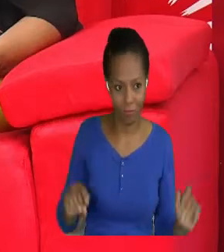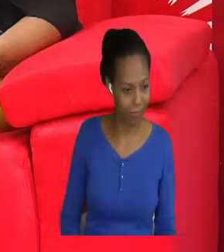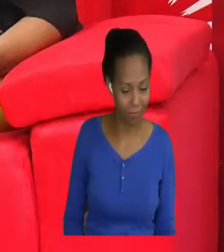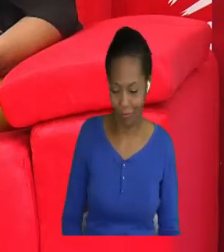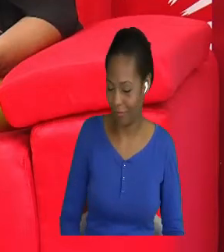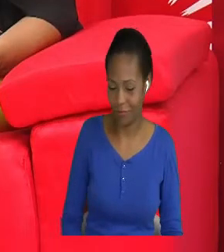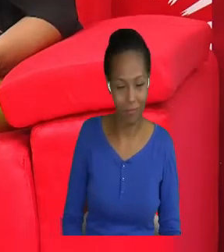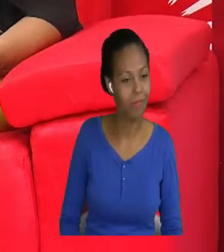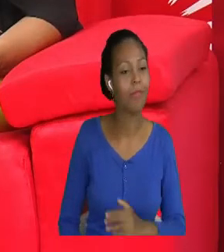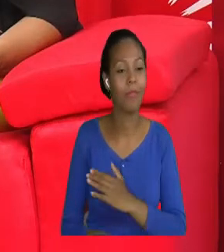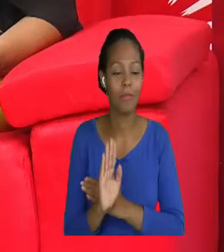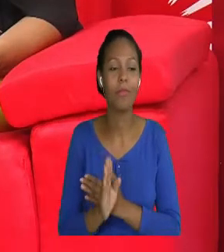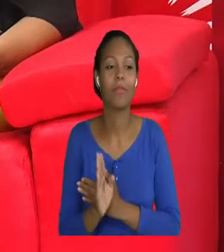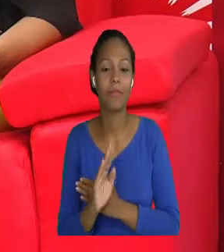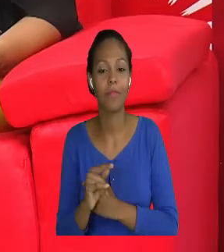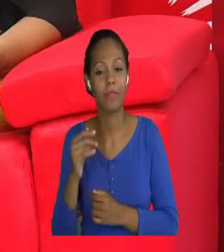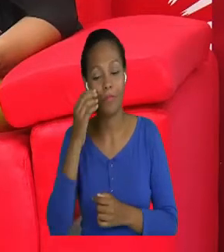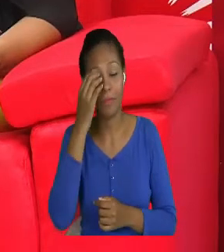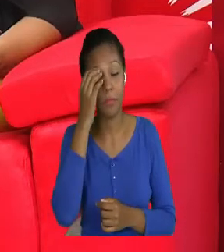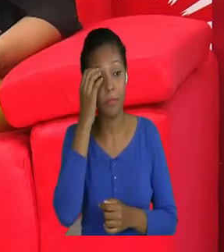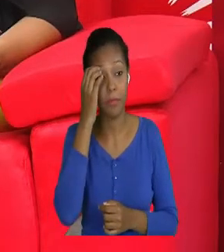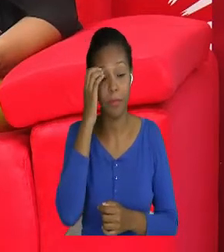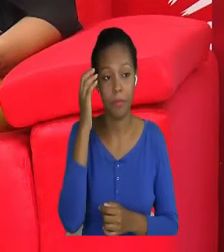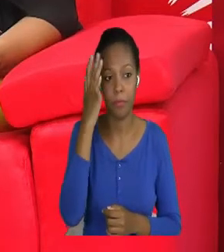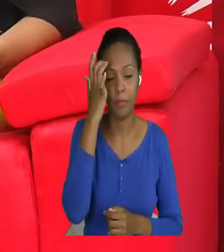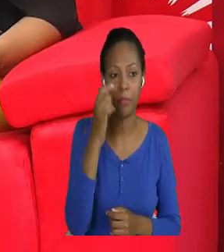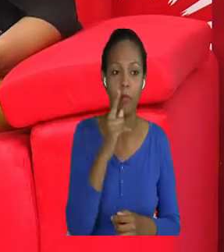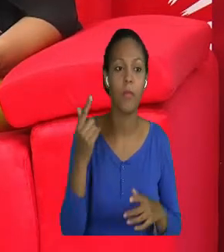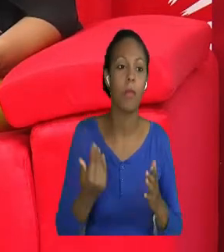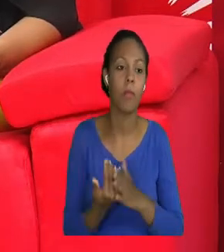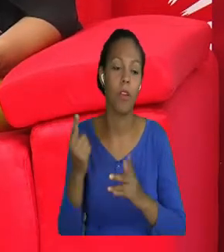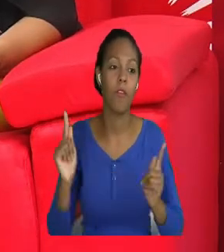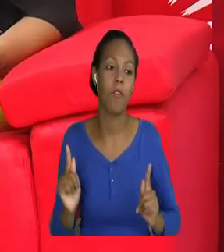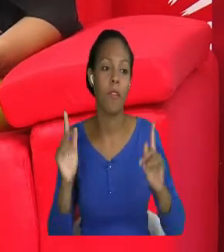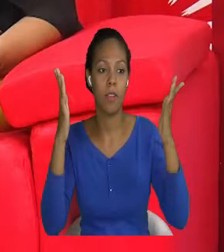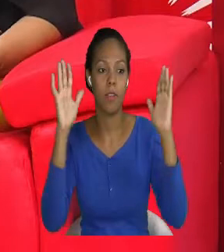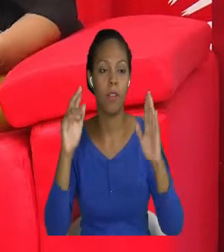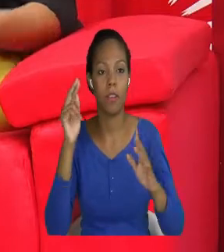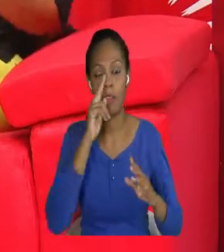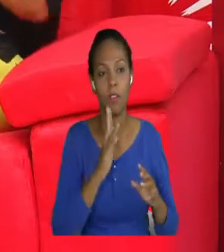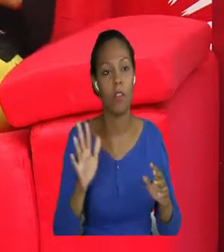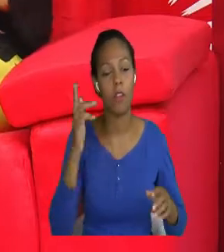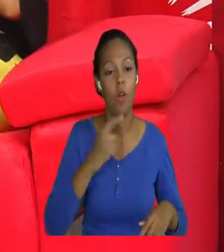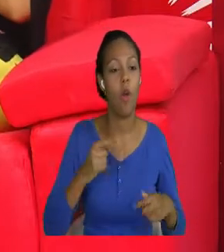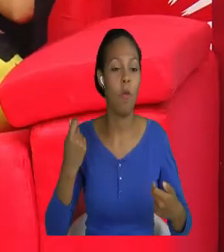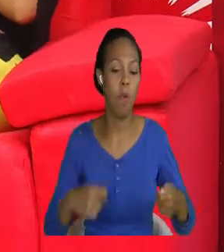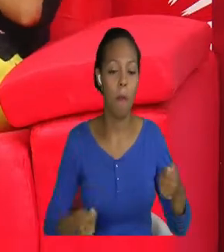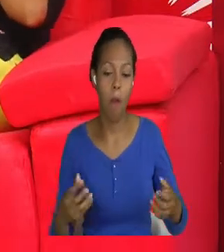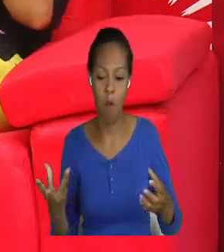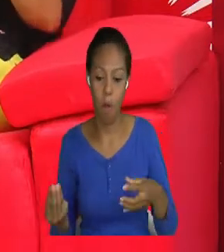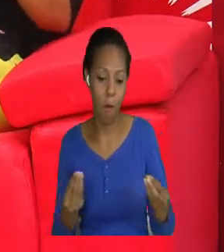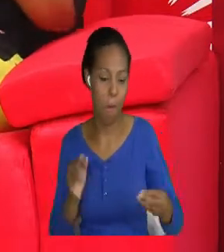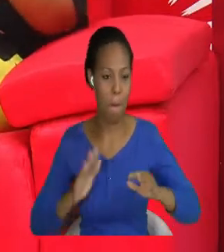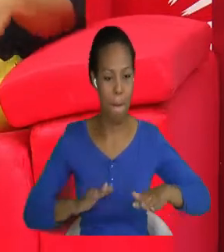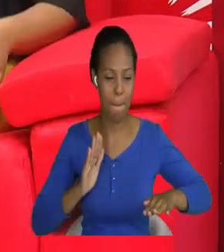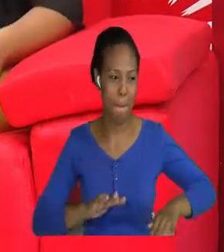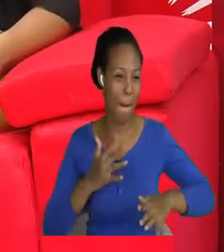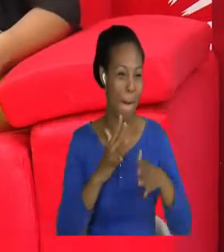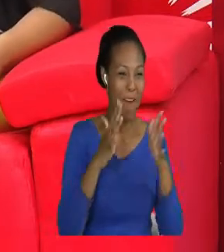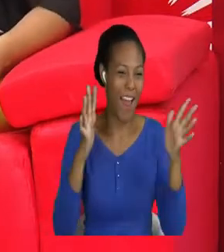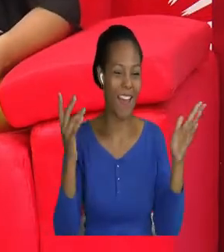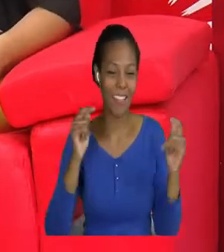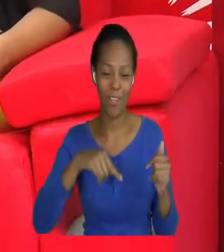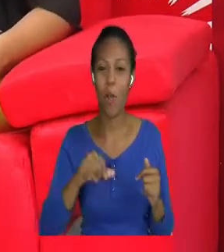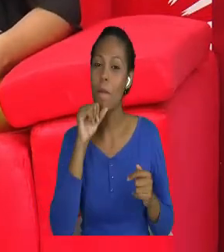porque inicia la versión número 24 del Festival Nacional de Bandas Folclóricas, entonces muchísima música tradicional de